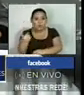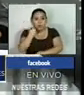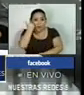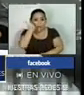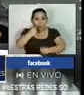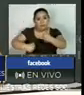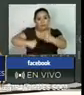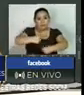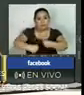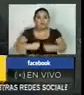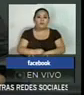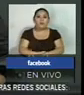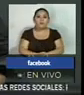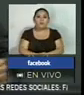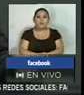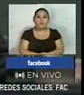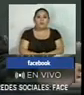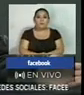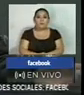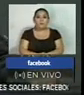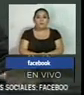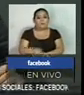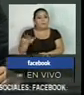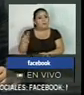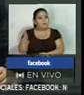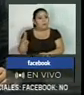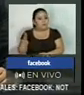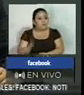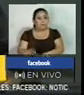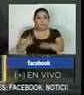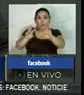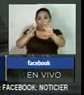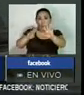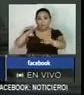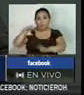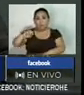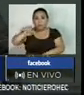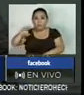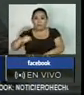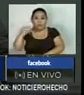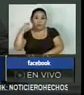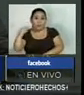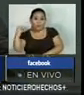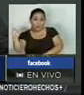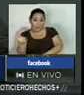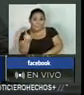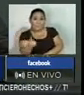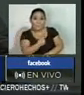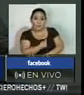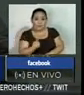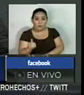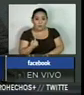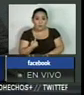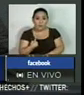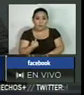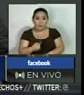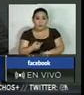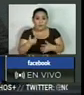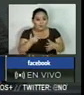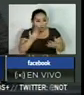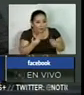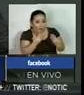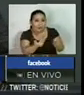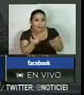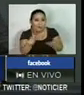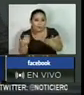atletas. Son más o menos unas 70.000 personas vistas, beneficiadas